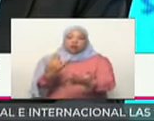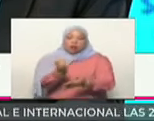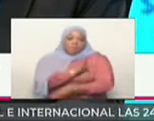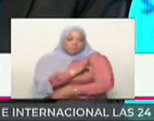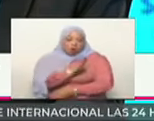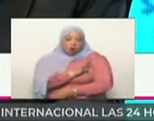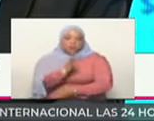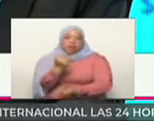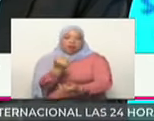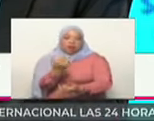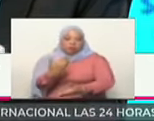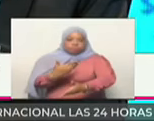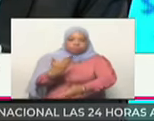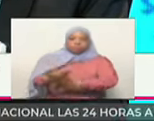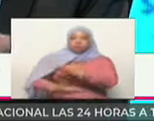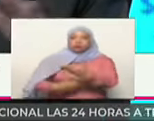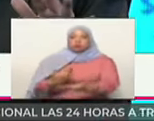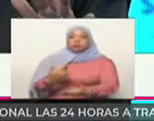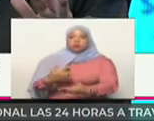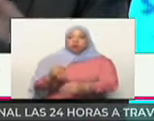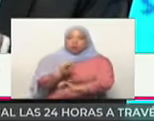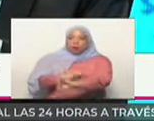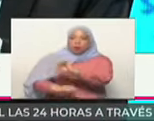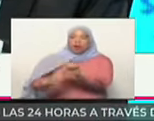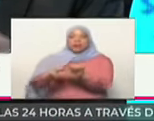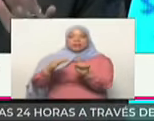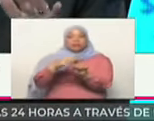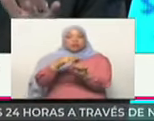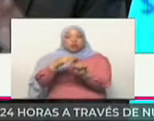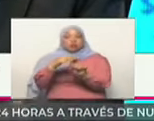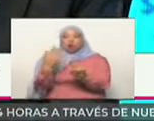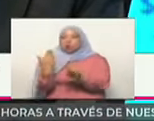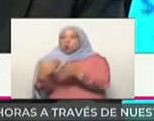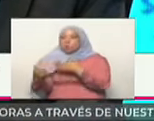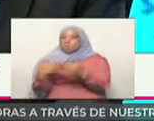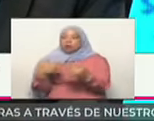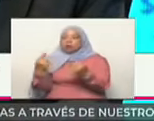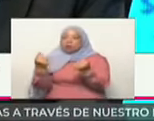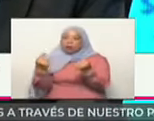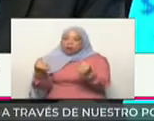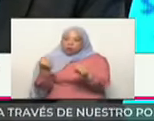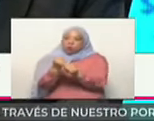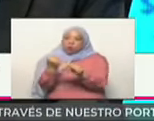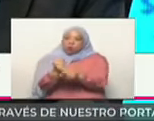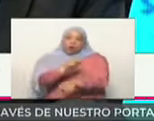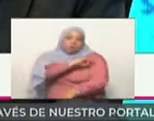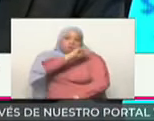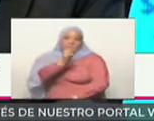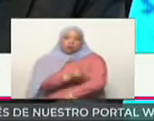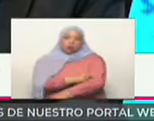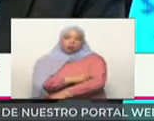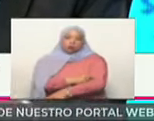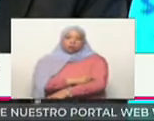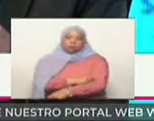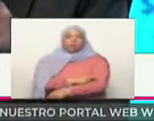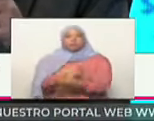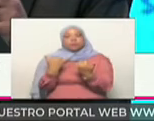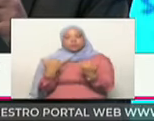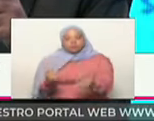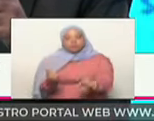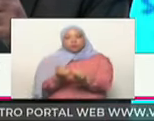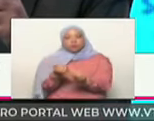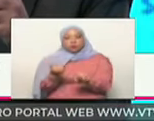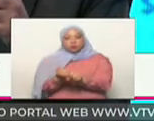autosustentable y además a prueba de todo. A prueba de toda modalidad de guerra económica. Creo que lo estamos logrando y